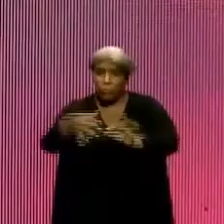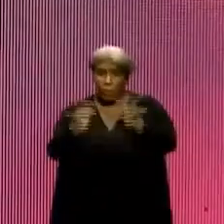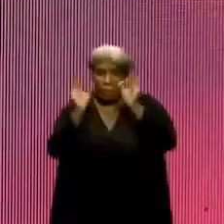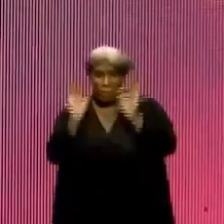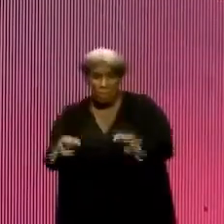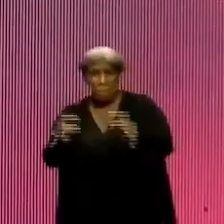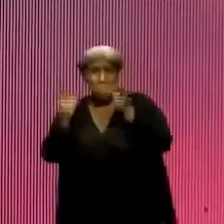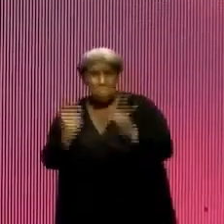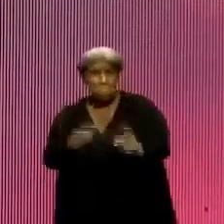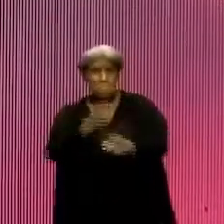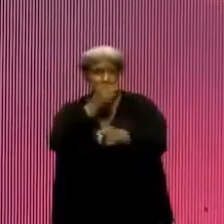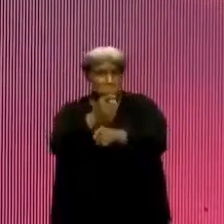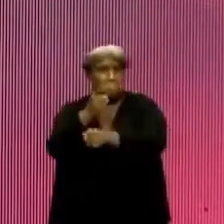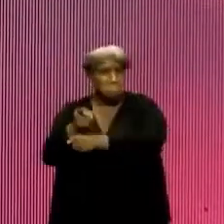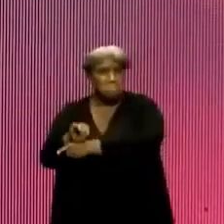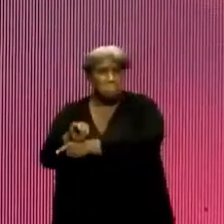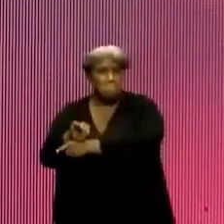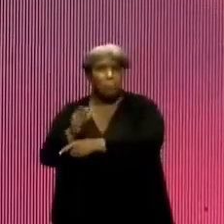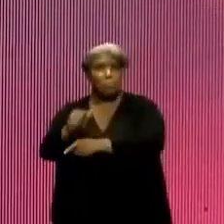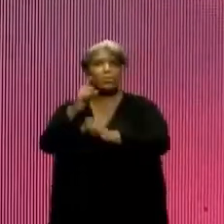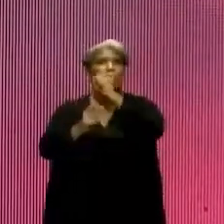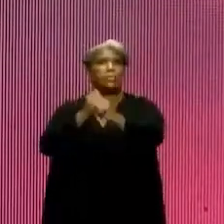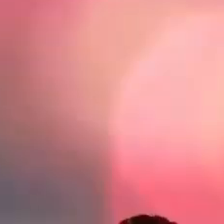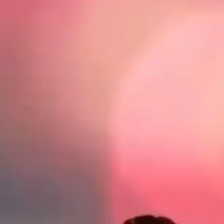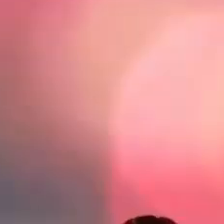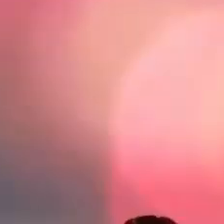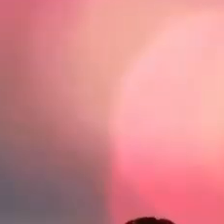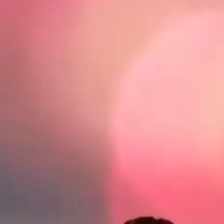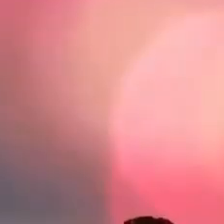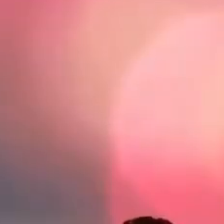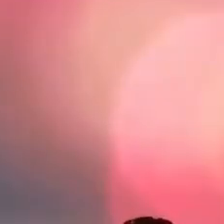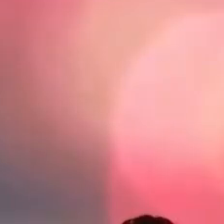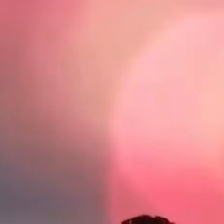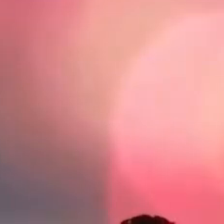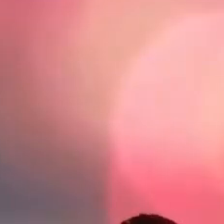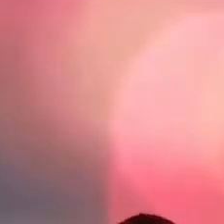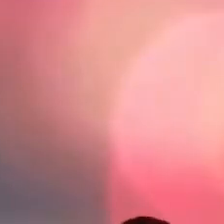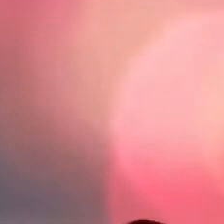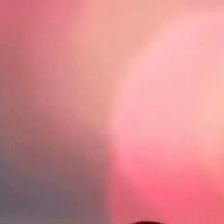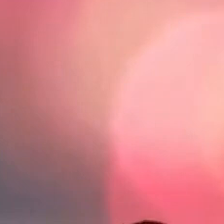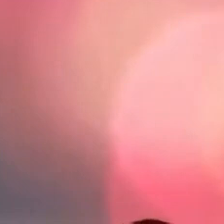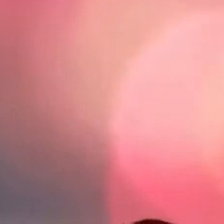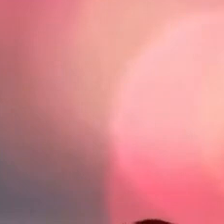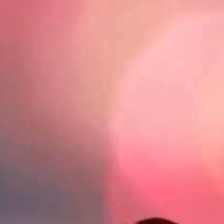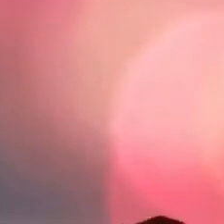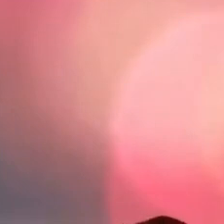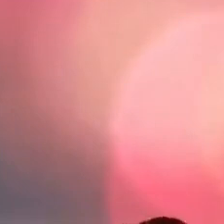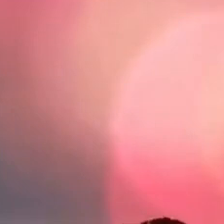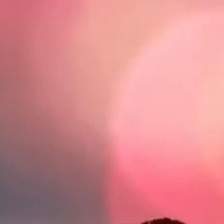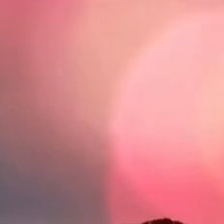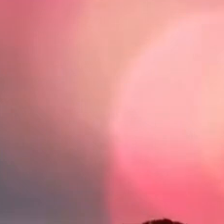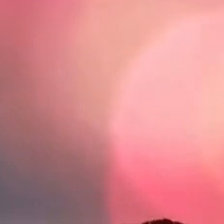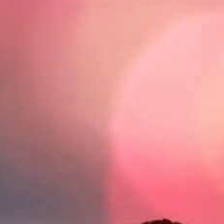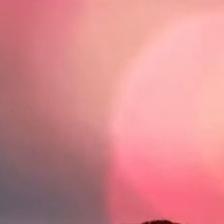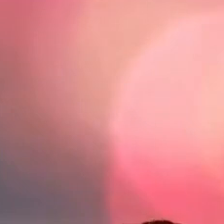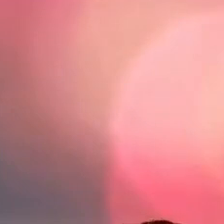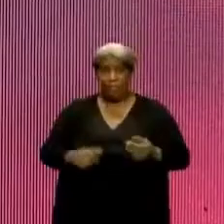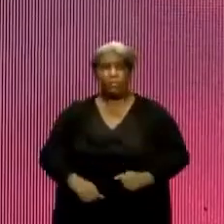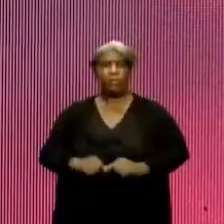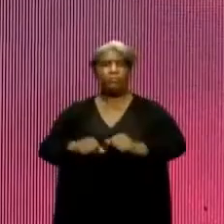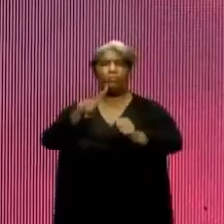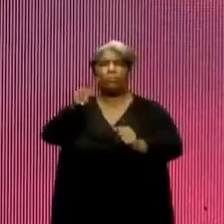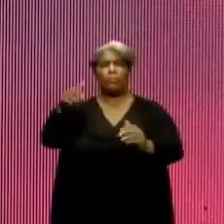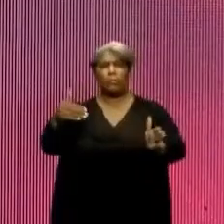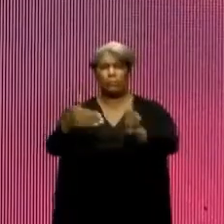empezará a pagar el sueldo navideño, que asciende a más de 27 mil millones de pesos. La información fue ofrecida por el